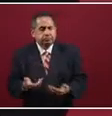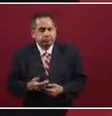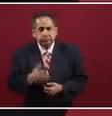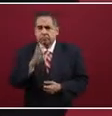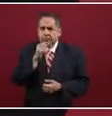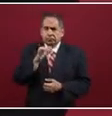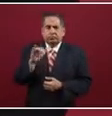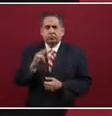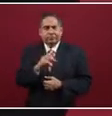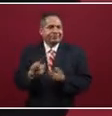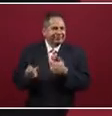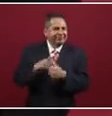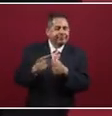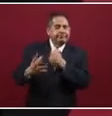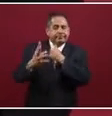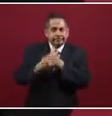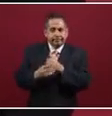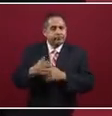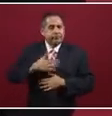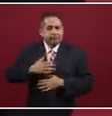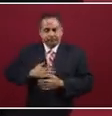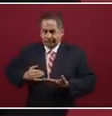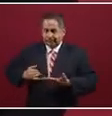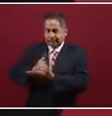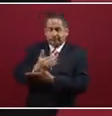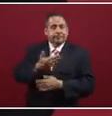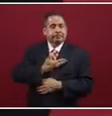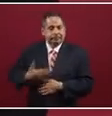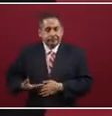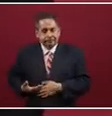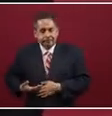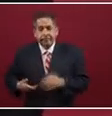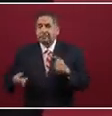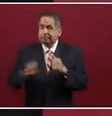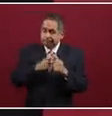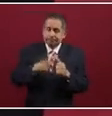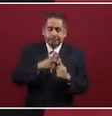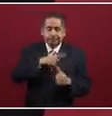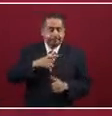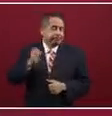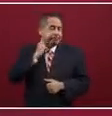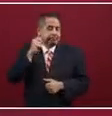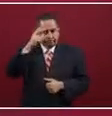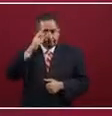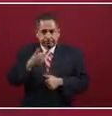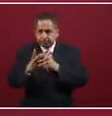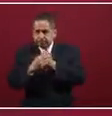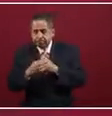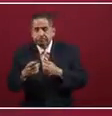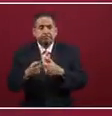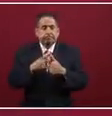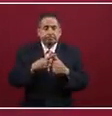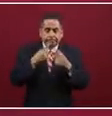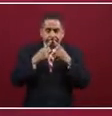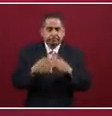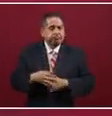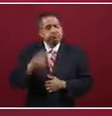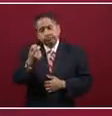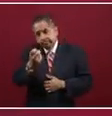hacer? O sea, no es una decisión del Ejecutivo, tendría yo que verlo con el Senado de la República. Entonces, a eso se